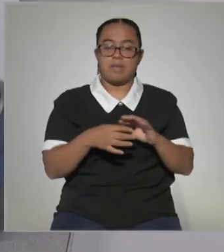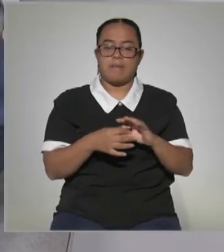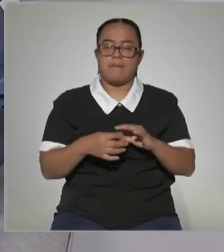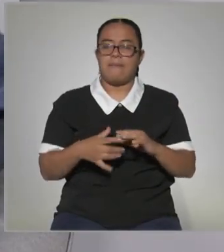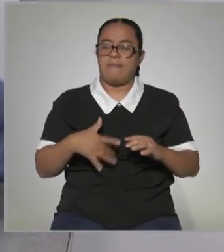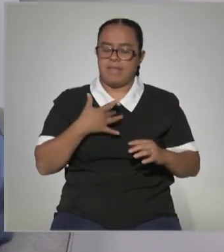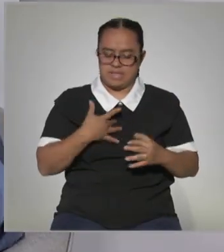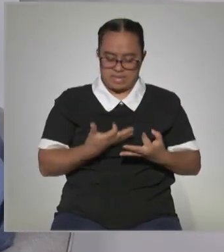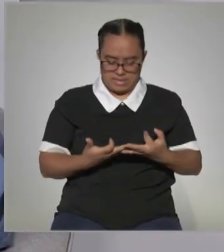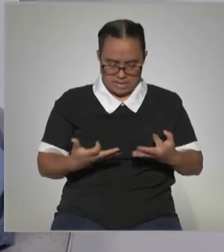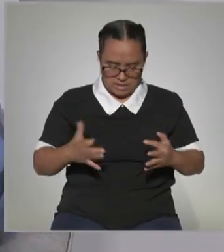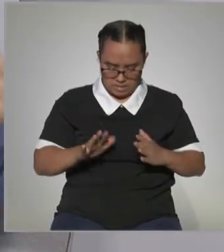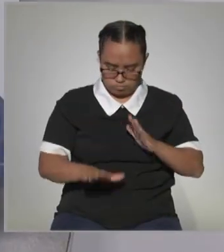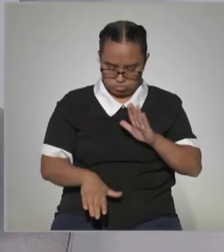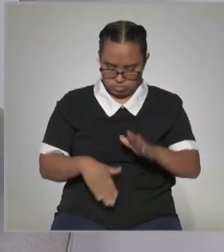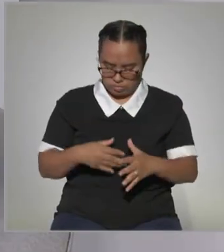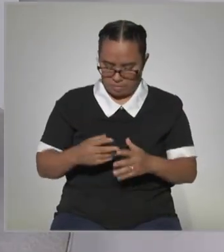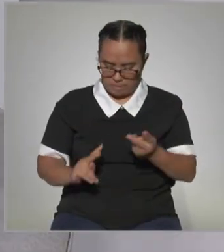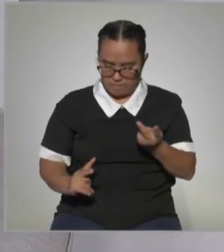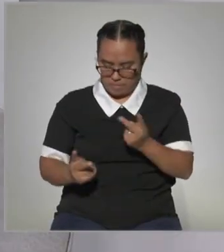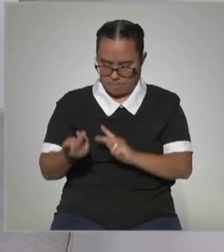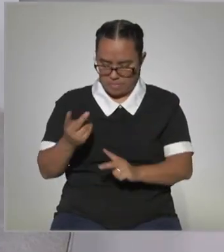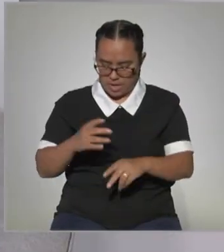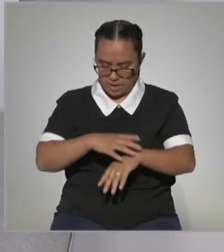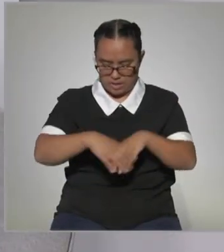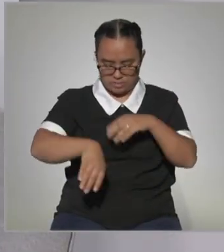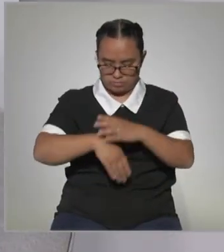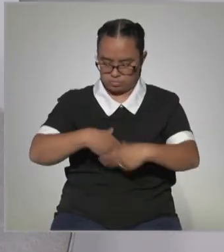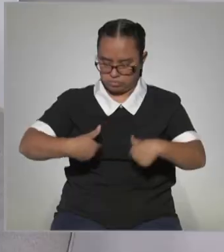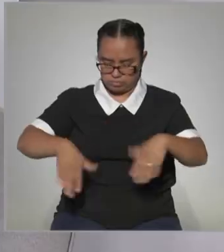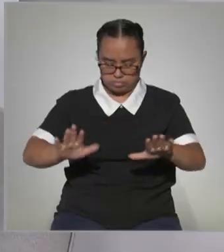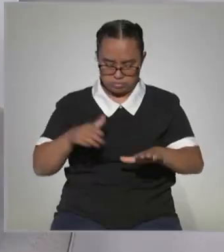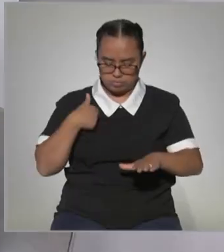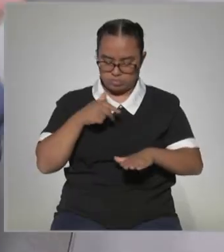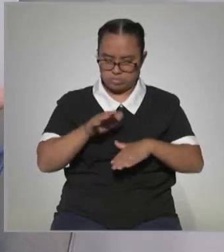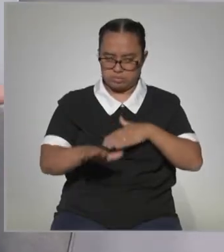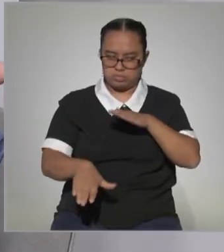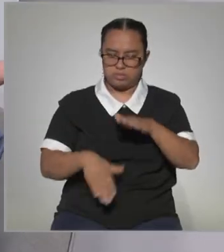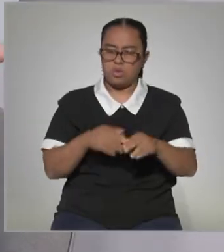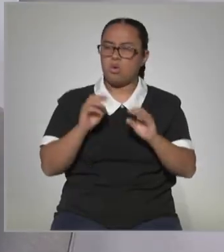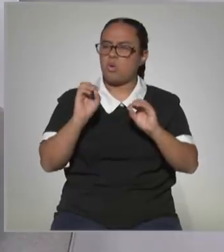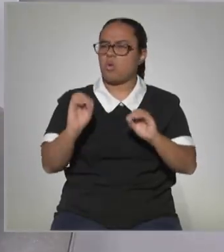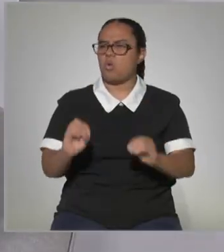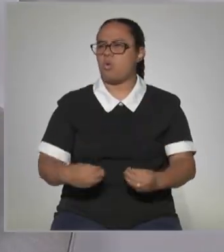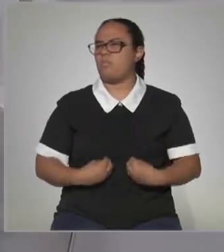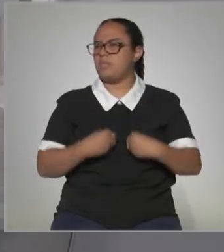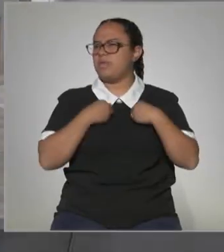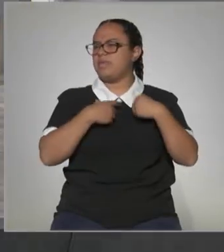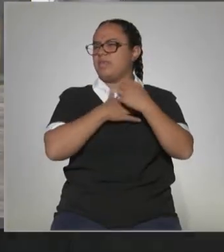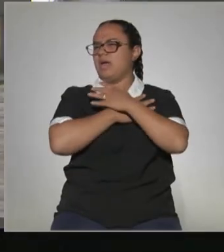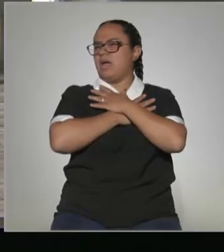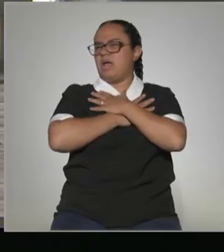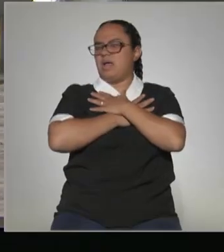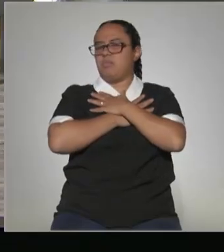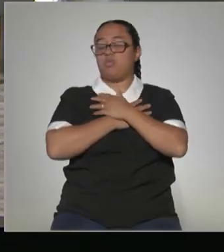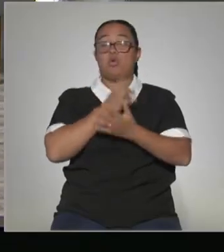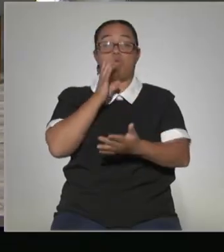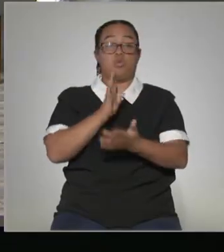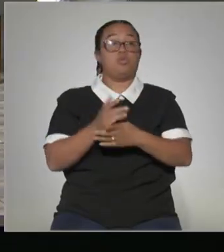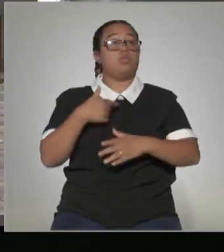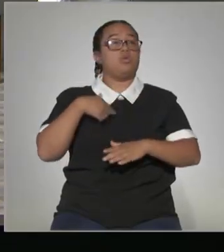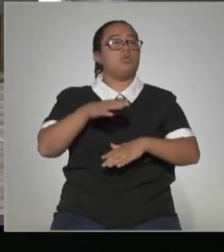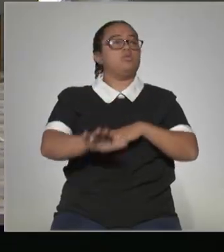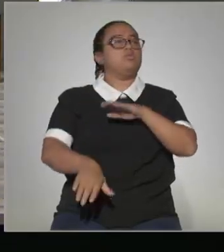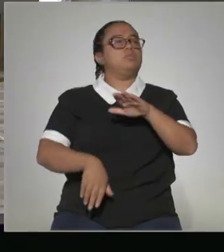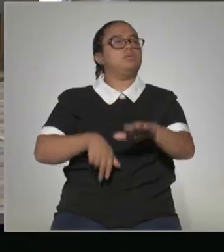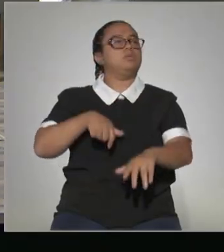sentir la tierra, Earthling, o biofilia, le llaman incluso amor a la vida, ¿no? Es decir, no solamente caminar,